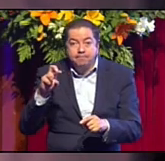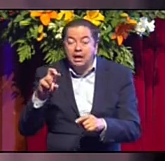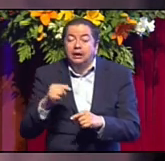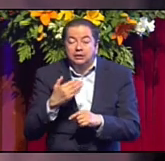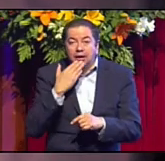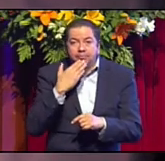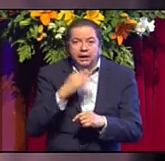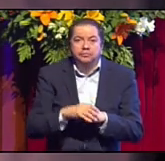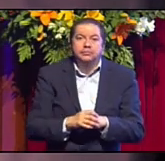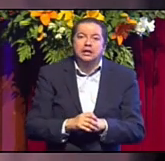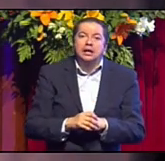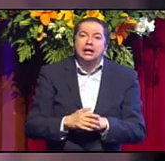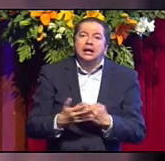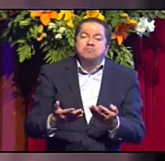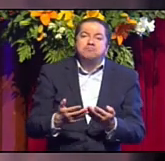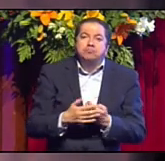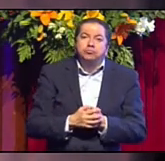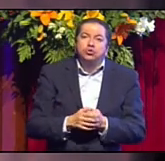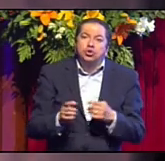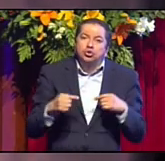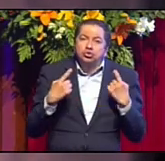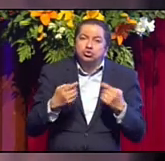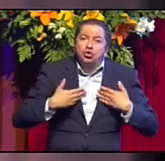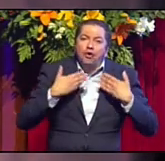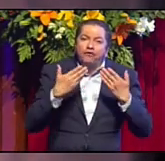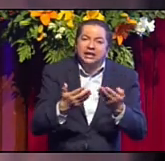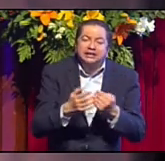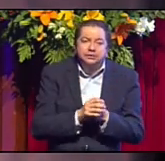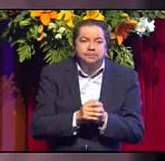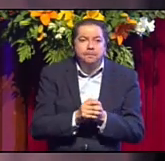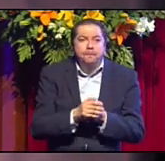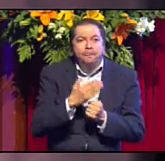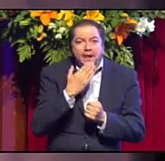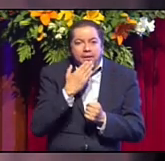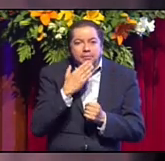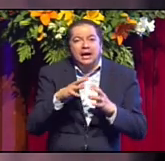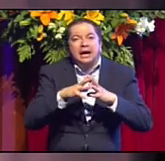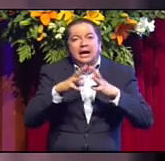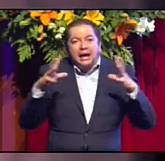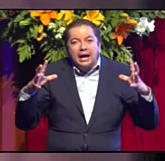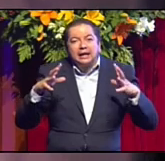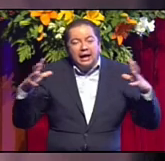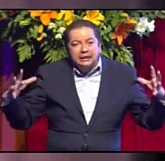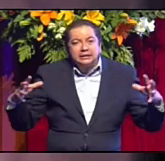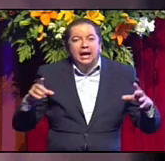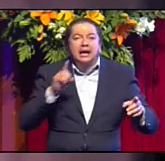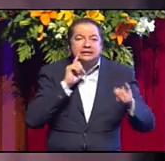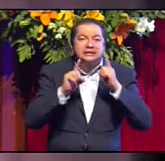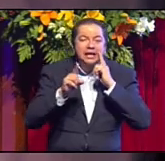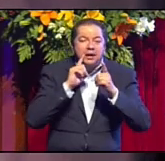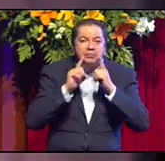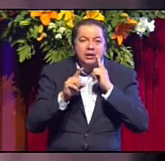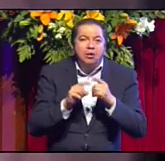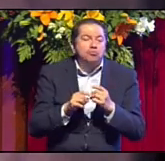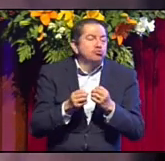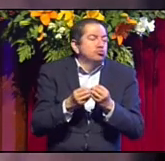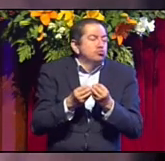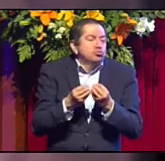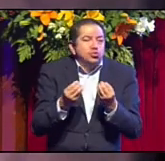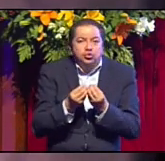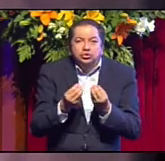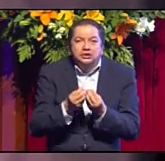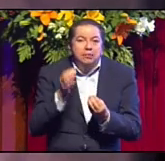acá, más allá del PAP que nosotros ofrecemos, hay una gran cantidad de exámenes que muchas mujeres,